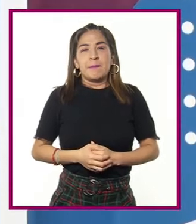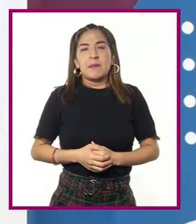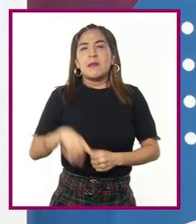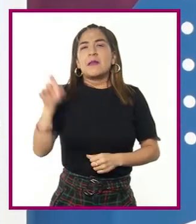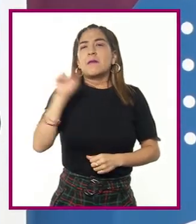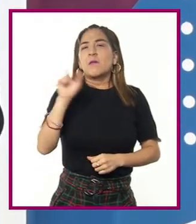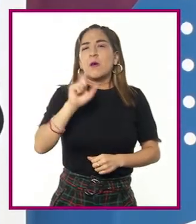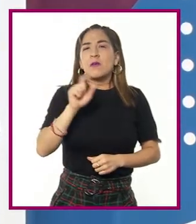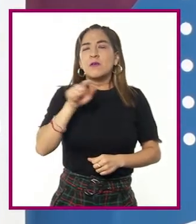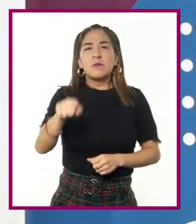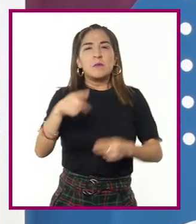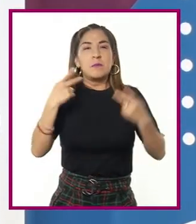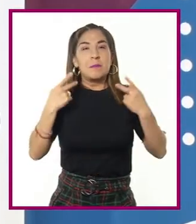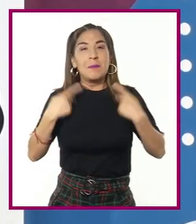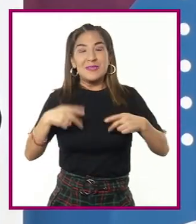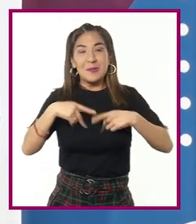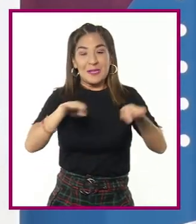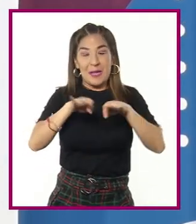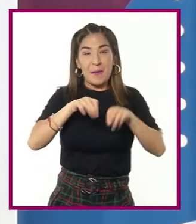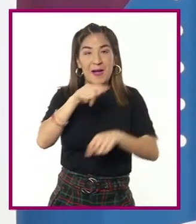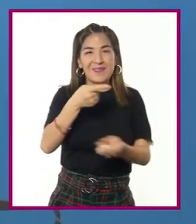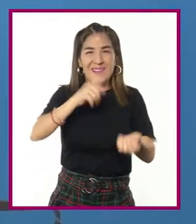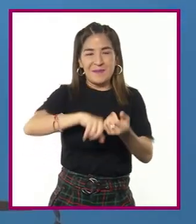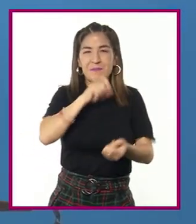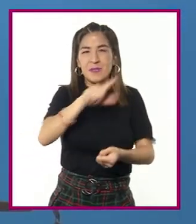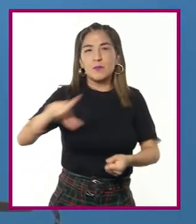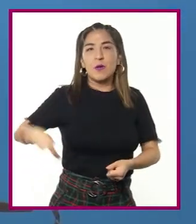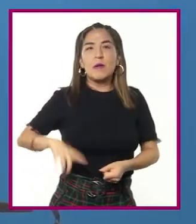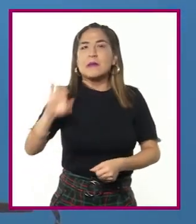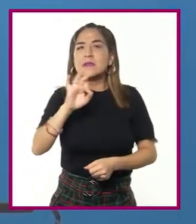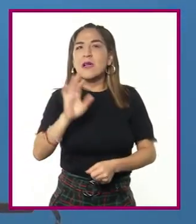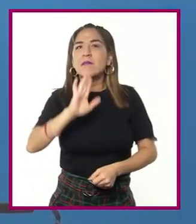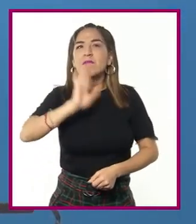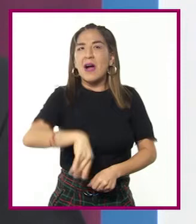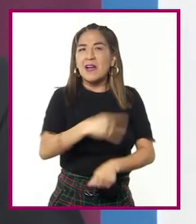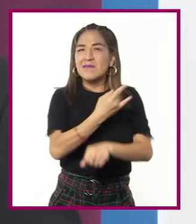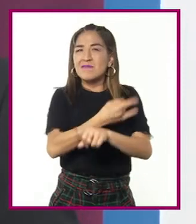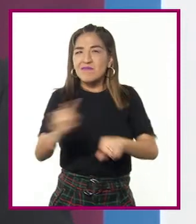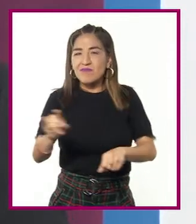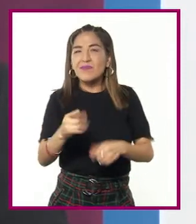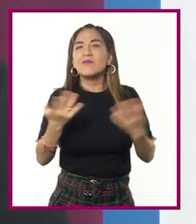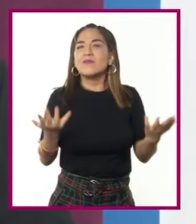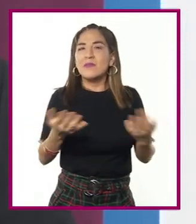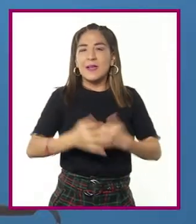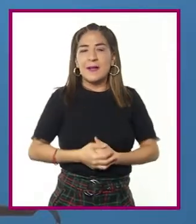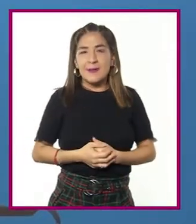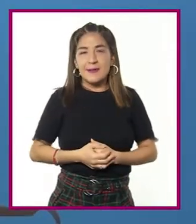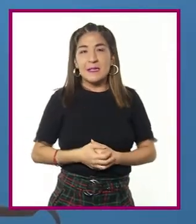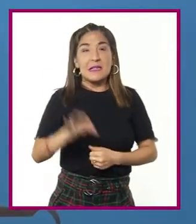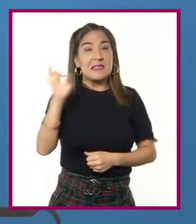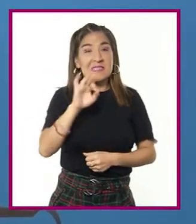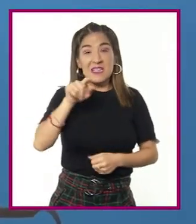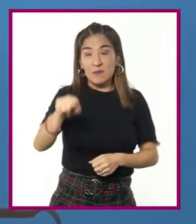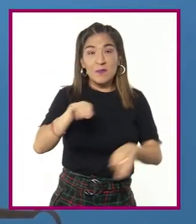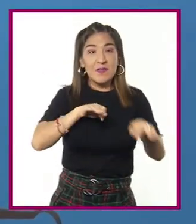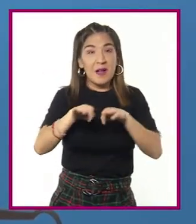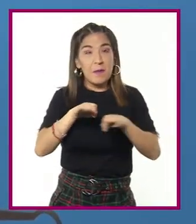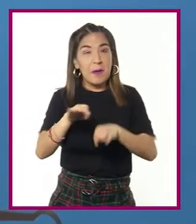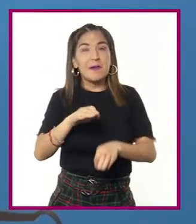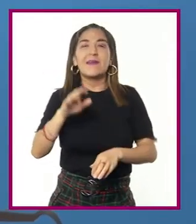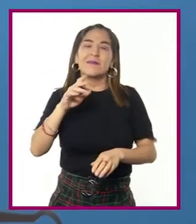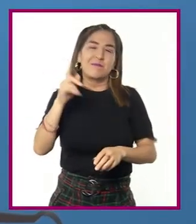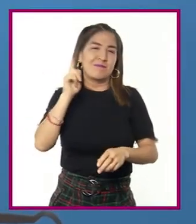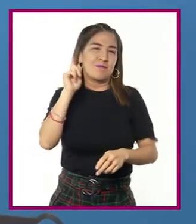o servidor público no cumple con sus funciones? Muy buena pregunta, maestro Mario. El incumplimiento de los deberes por parte de